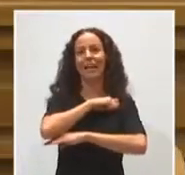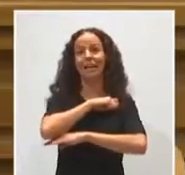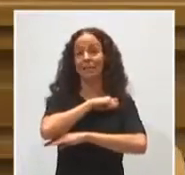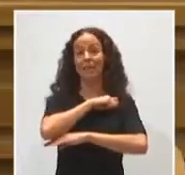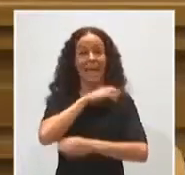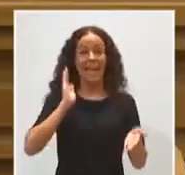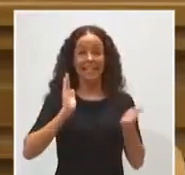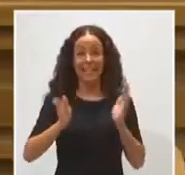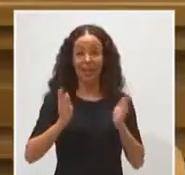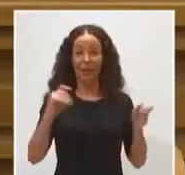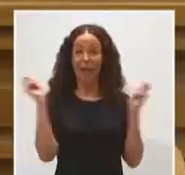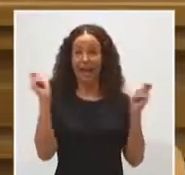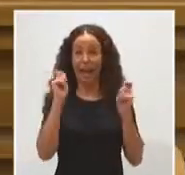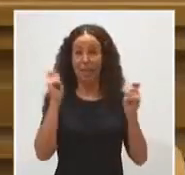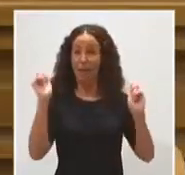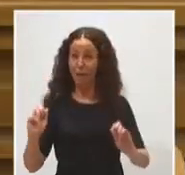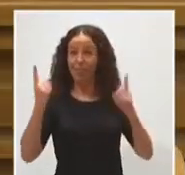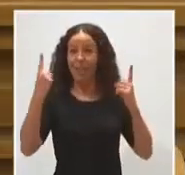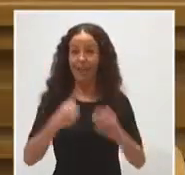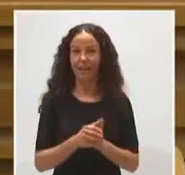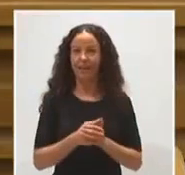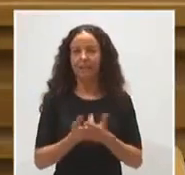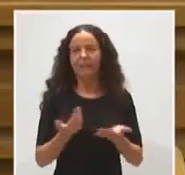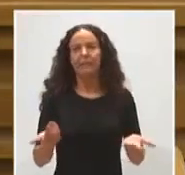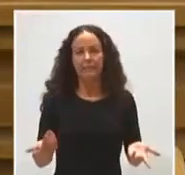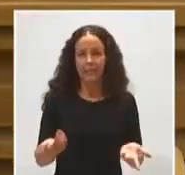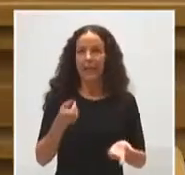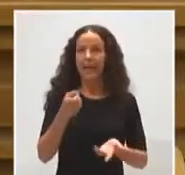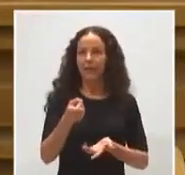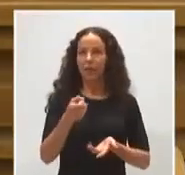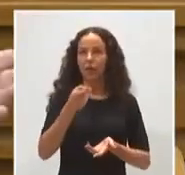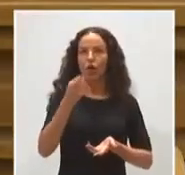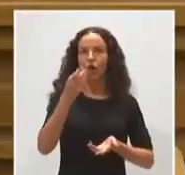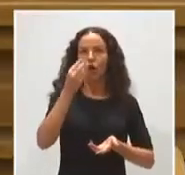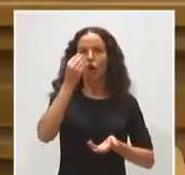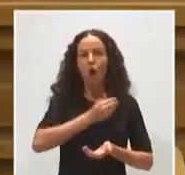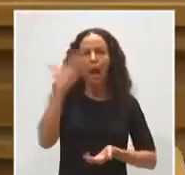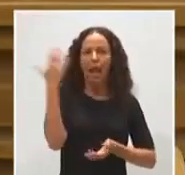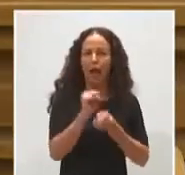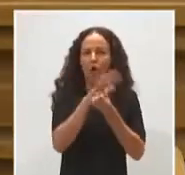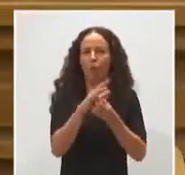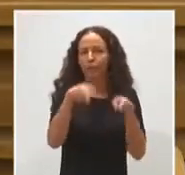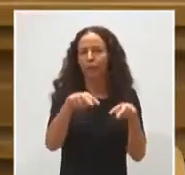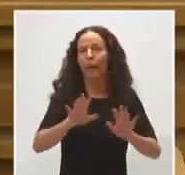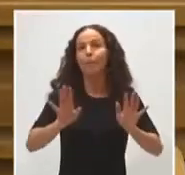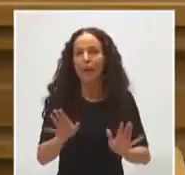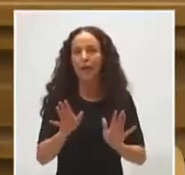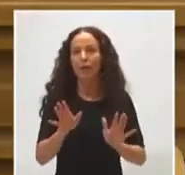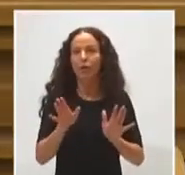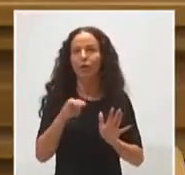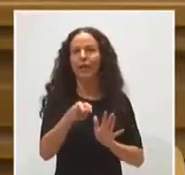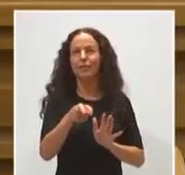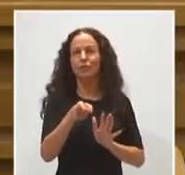alarma comprendan que esto bueno ojalá que no hubiera venido el gobi pero esto no deja de ser absolutamente